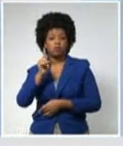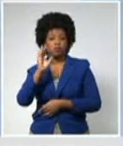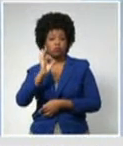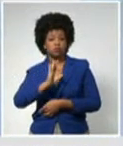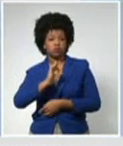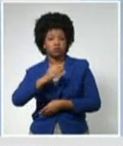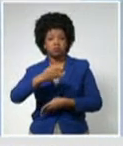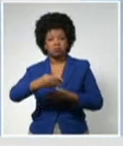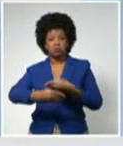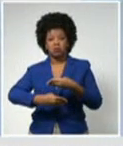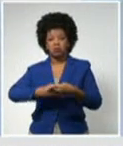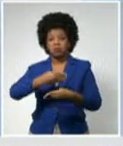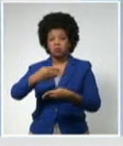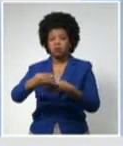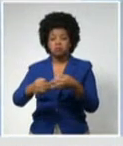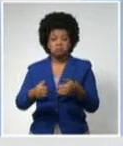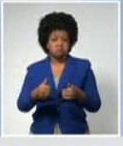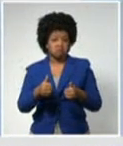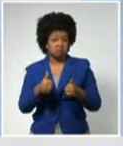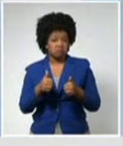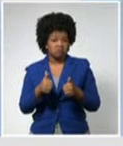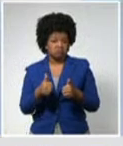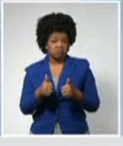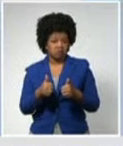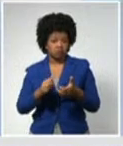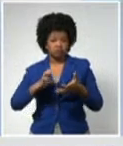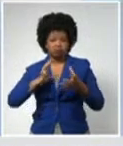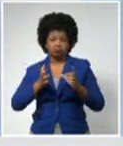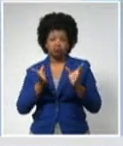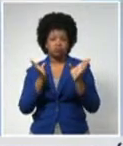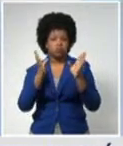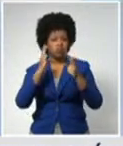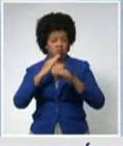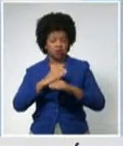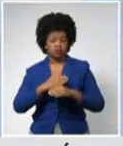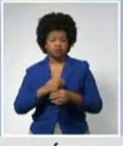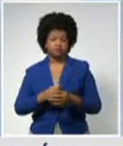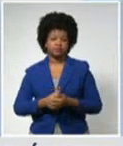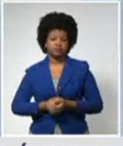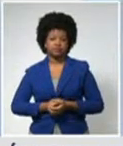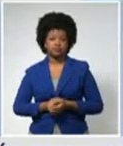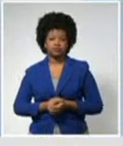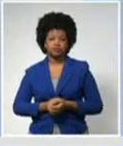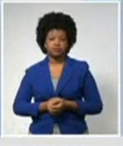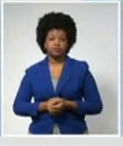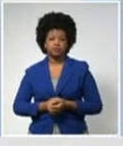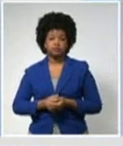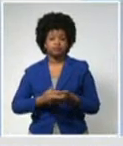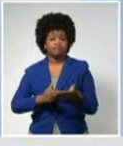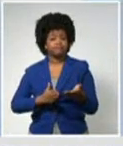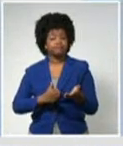evolución clínica estable, con una evolución sin complicaciones, y se mantiene